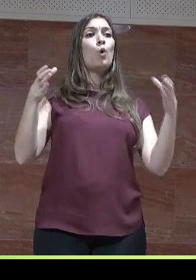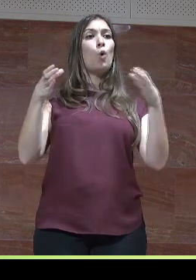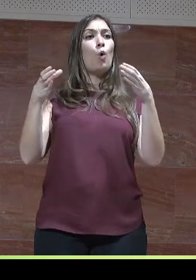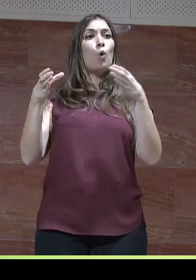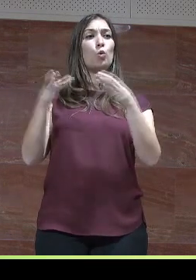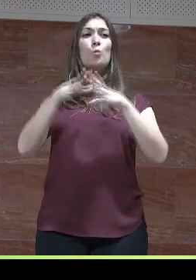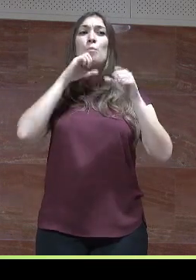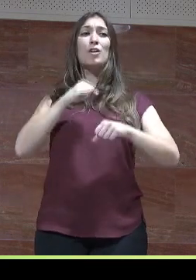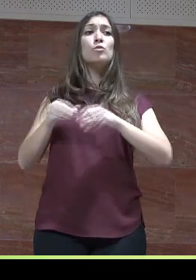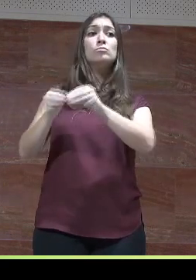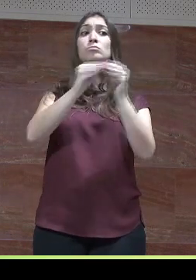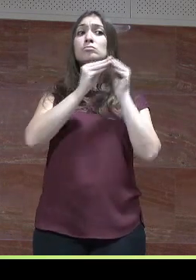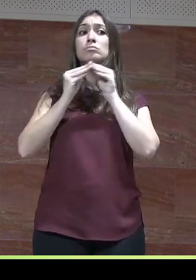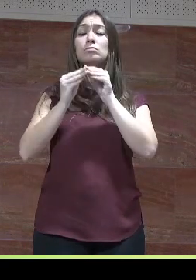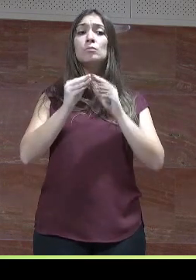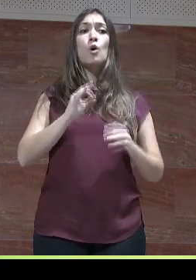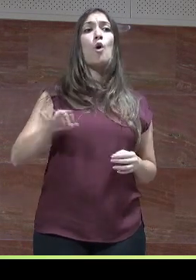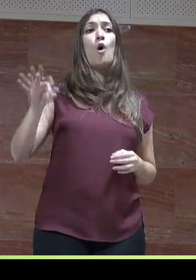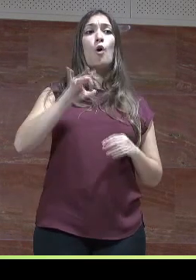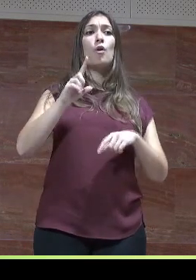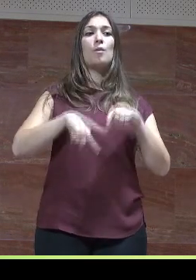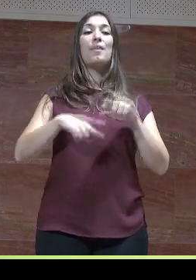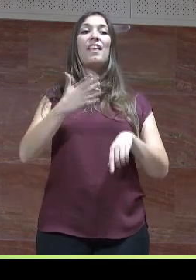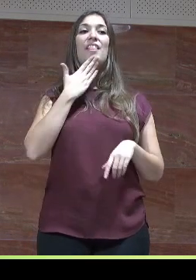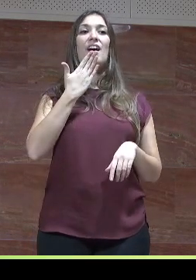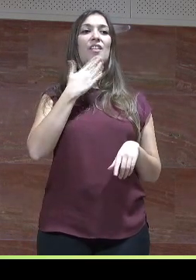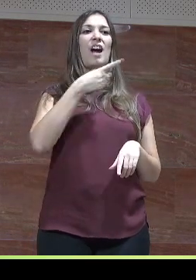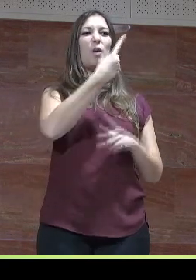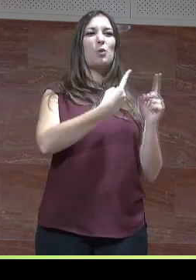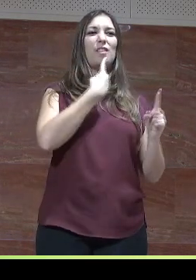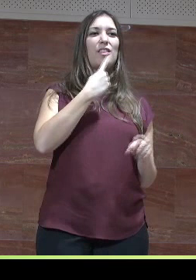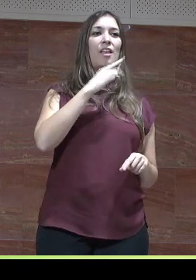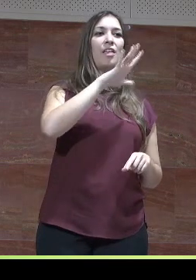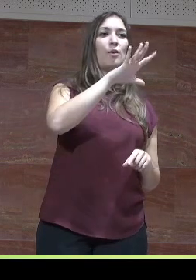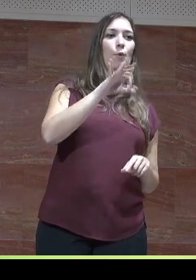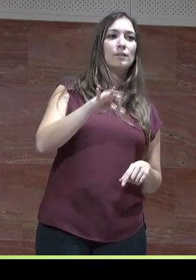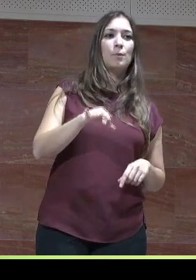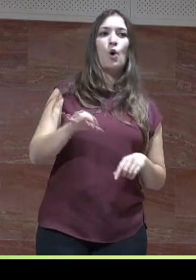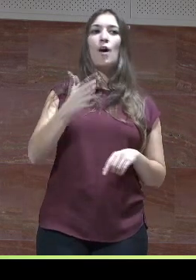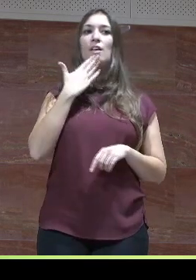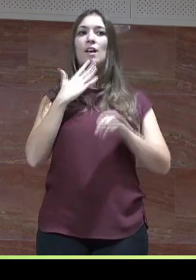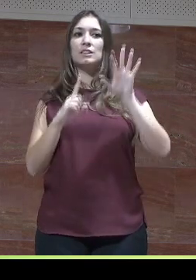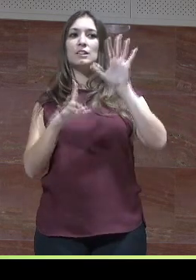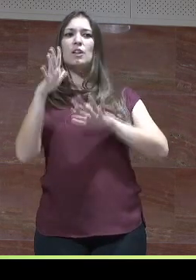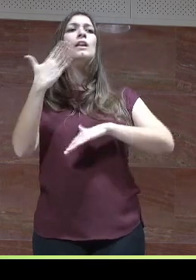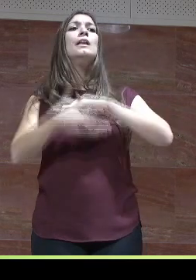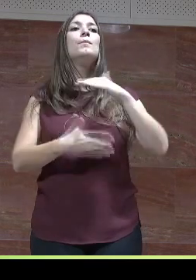grupo homogéneo, si es una cuestión de edad, hablabas tú de los 50, 65, ¿dónde ponemos el límite?